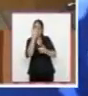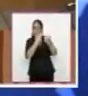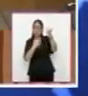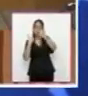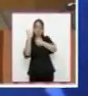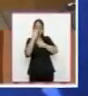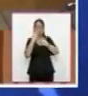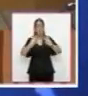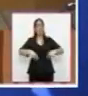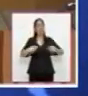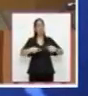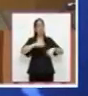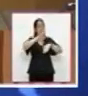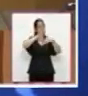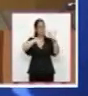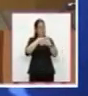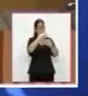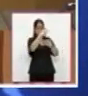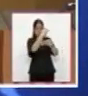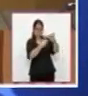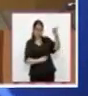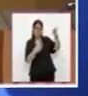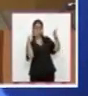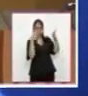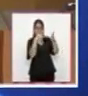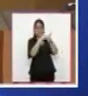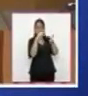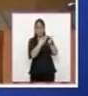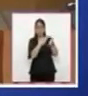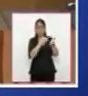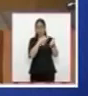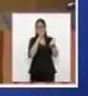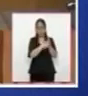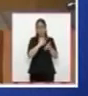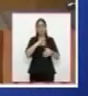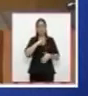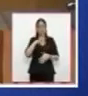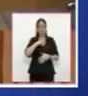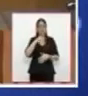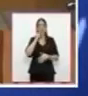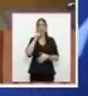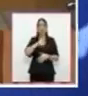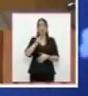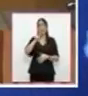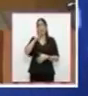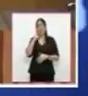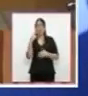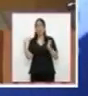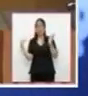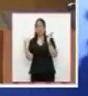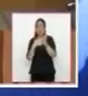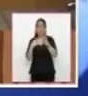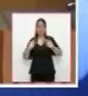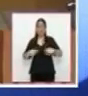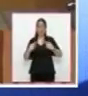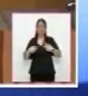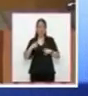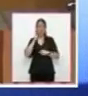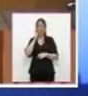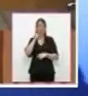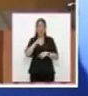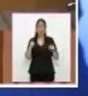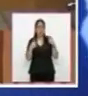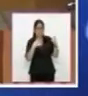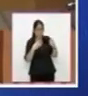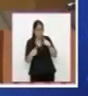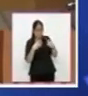estaremos inscritos en el padrón más de 96 millones de mexicanas y mexicanos. Creo que eso es un reto